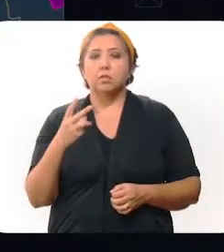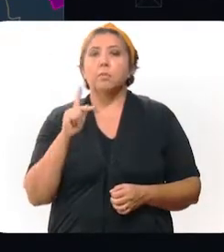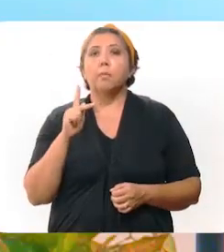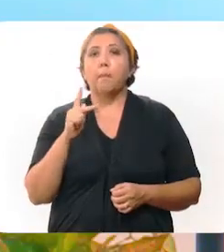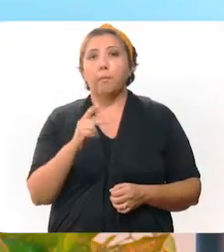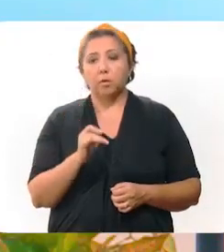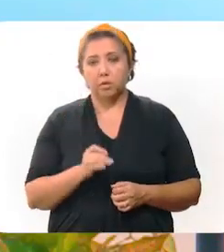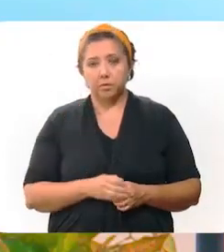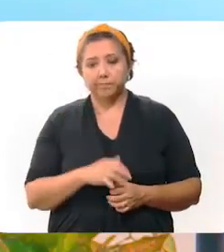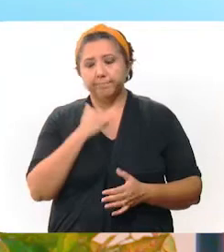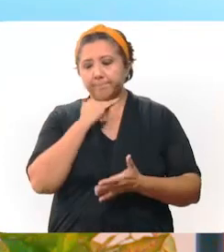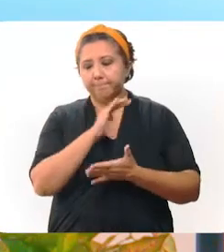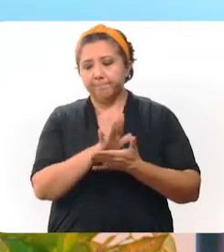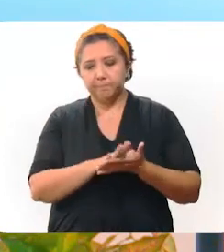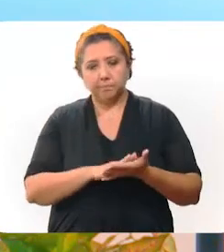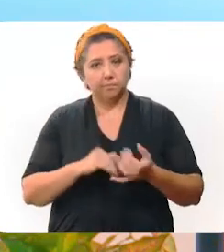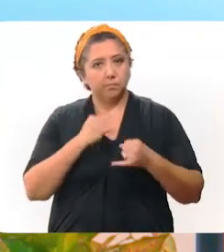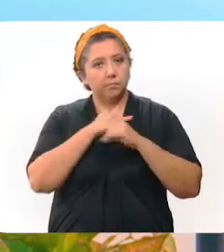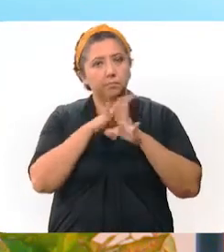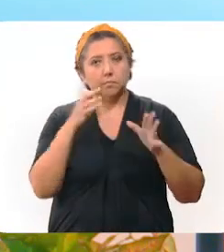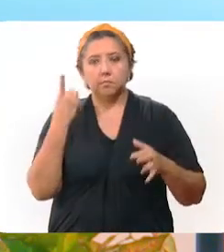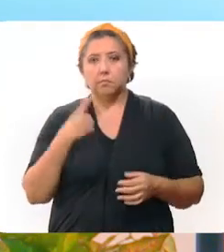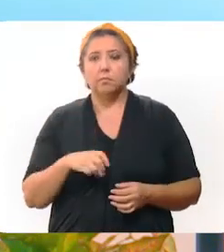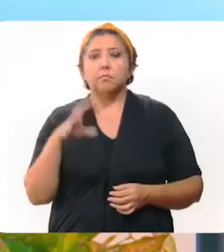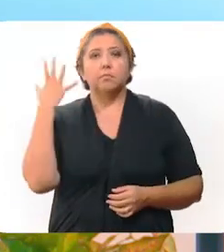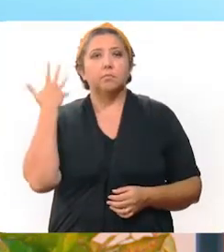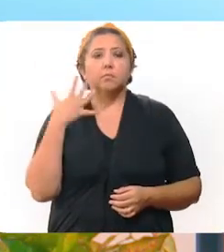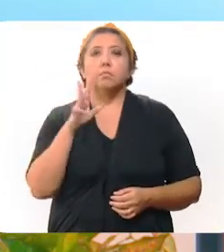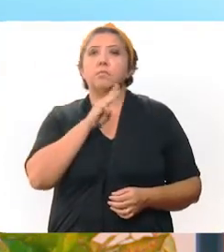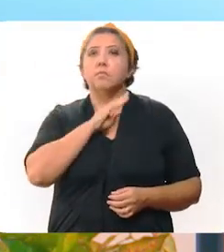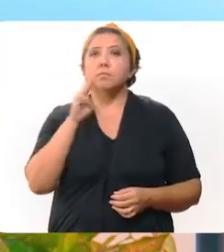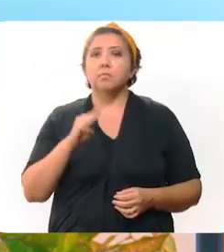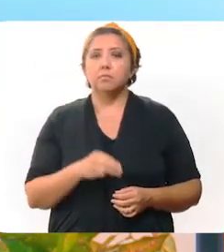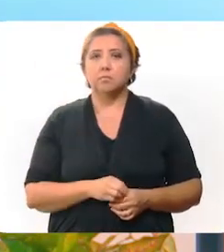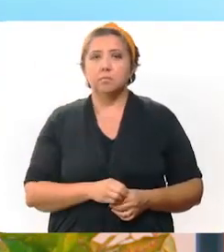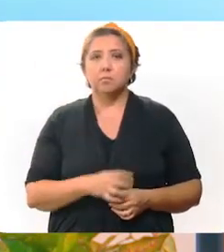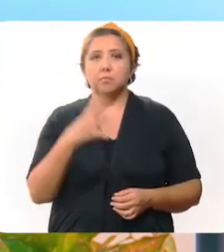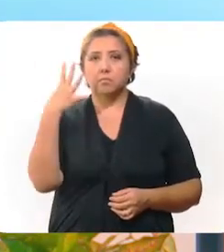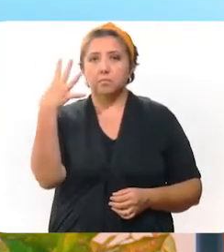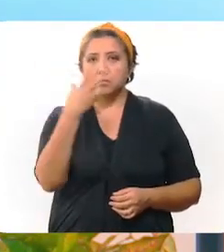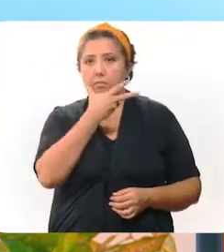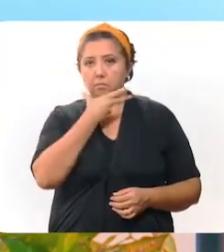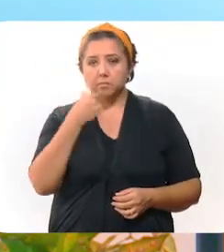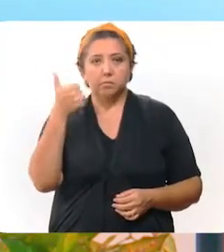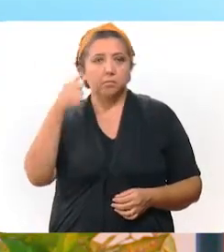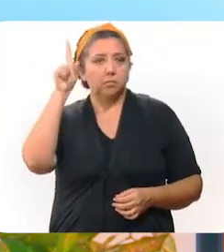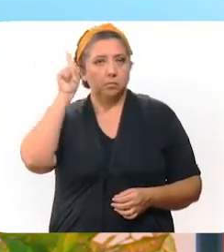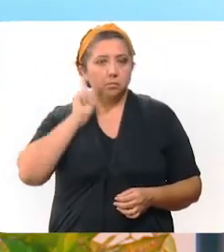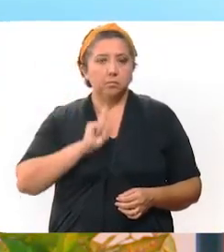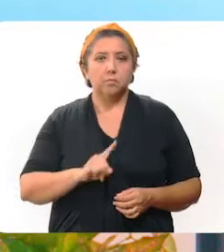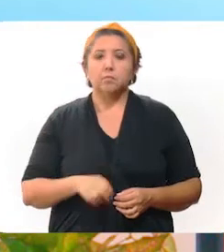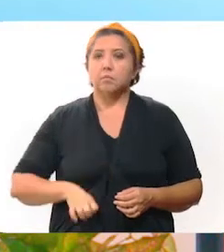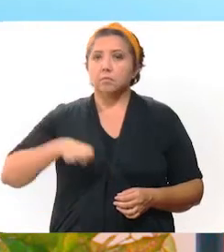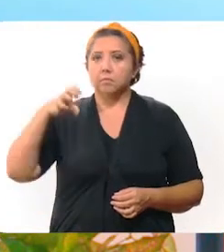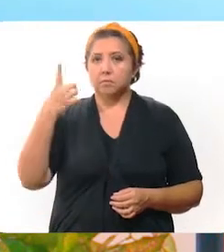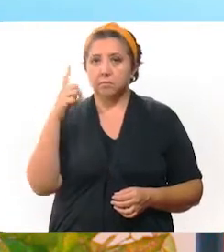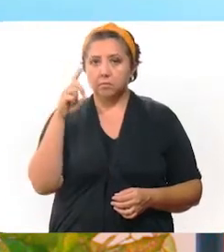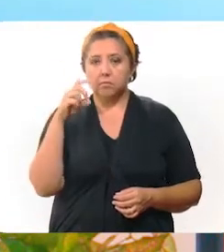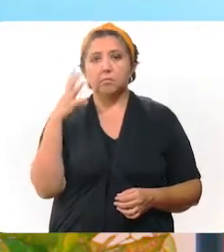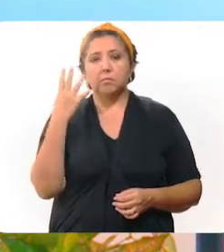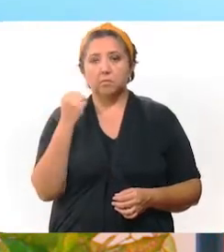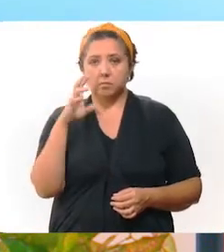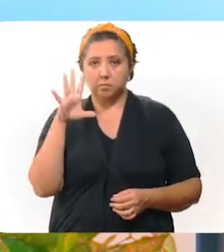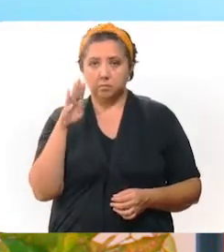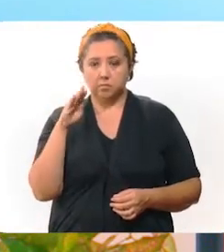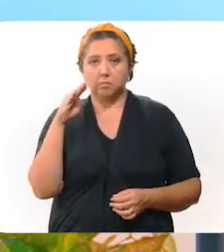poniente. Lamentablemente, en este parte médico informamos de 10 fallecimientos. Se trata de 4 hombres y 6 mujeres con un rango de edad de